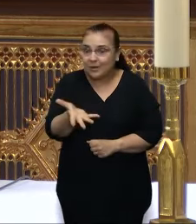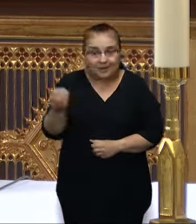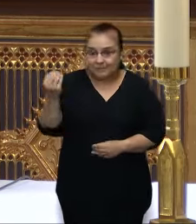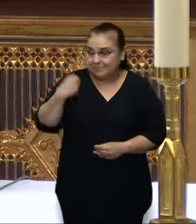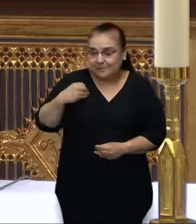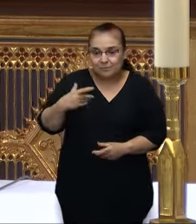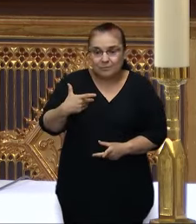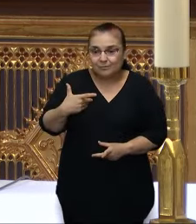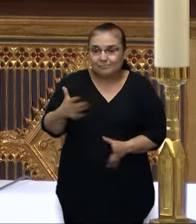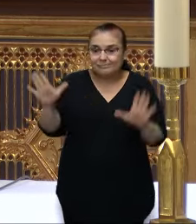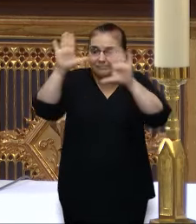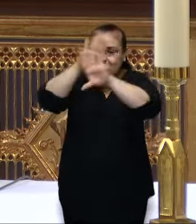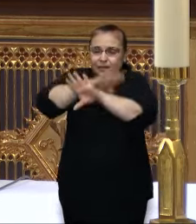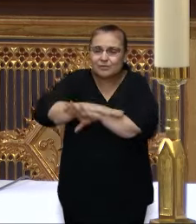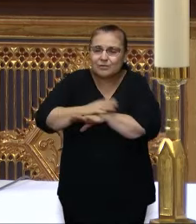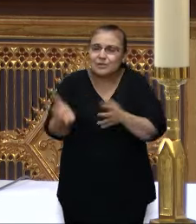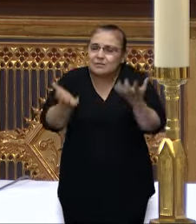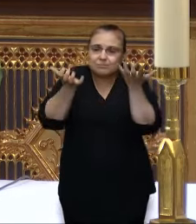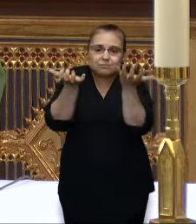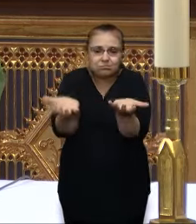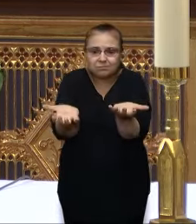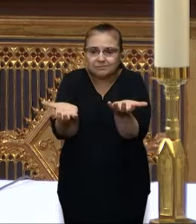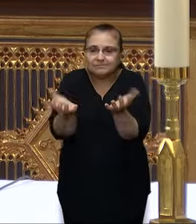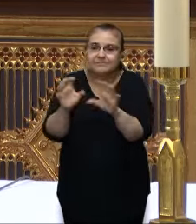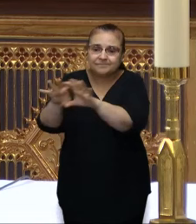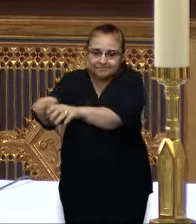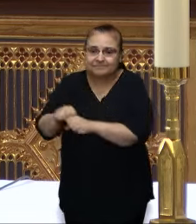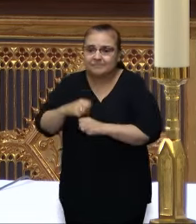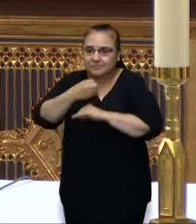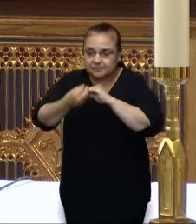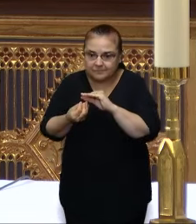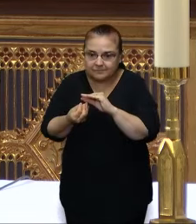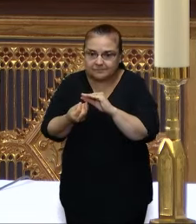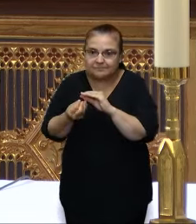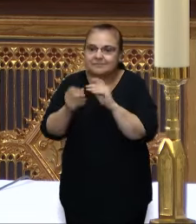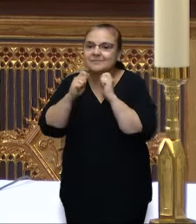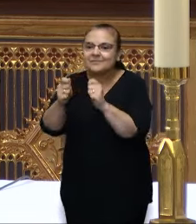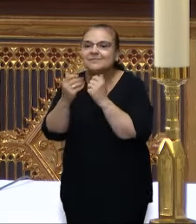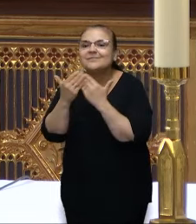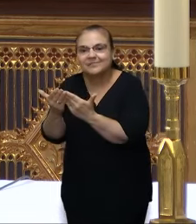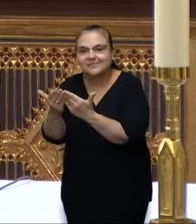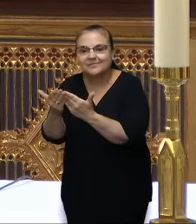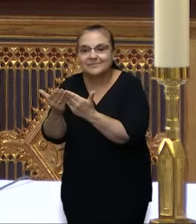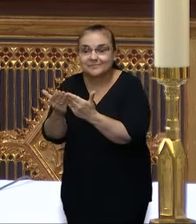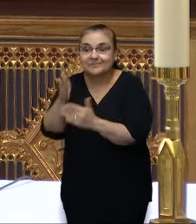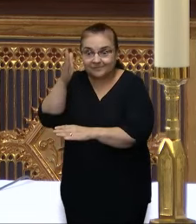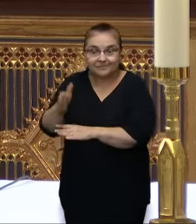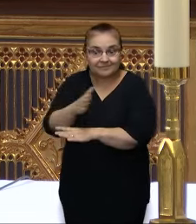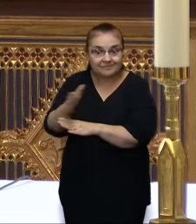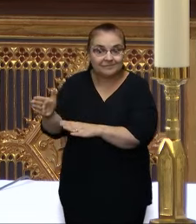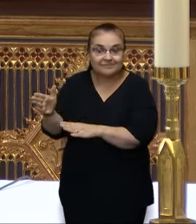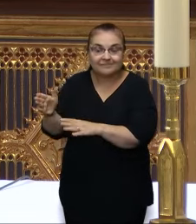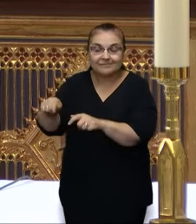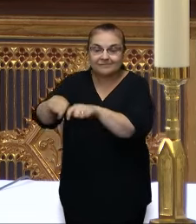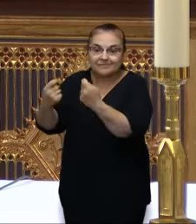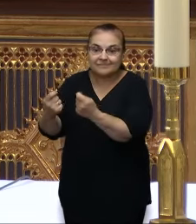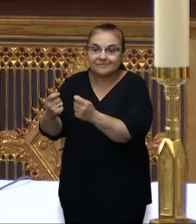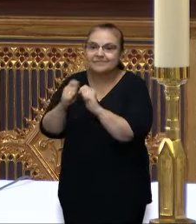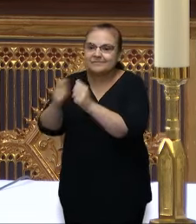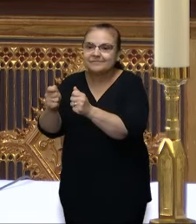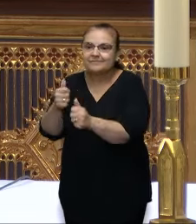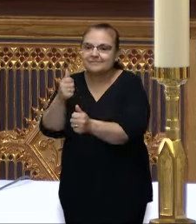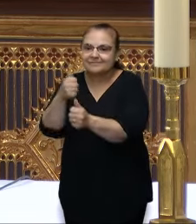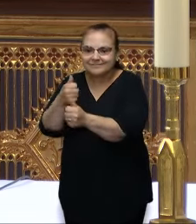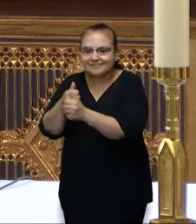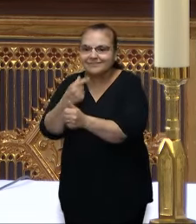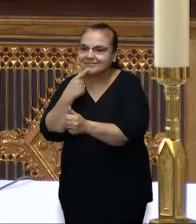mismo la noche en que iba a ser entregado tomó pan y dando gracias te bendijo lo partió y lo dio a